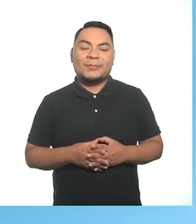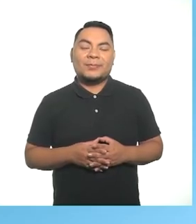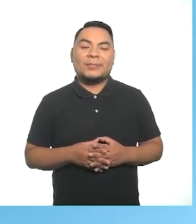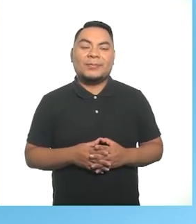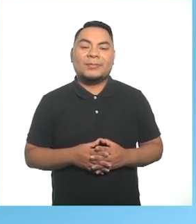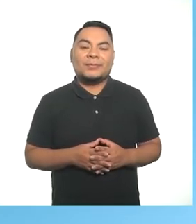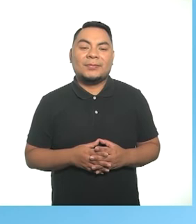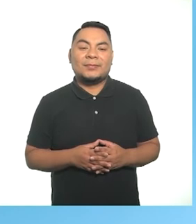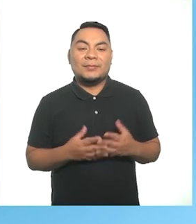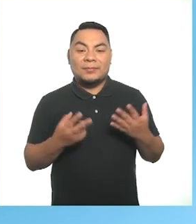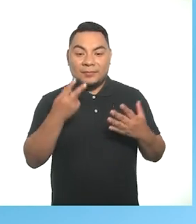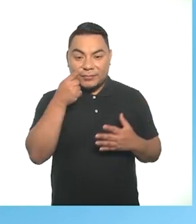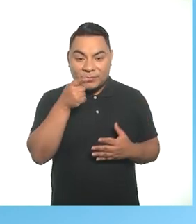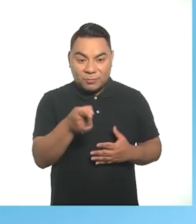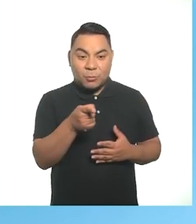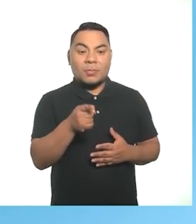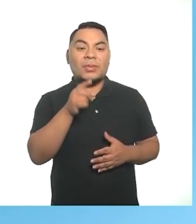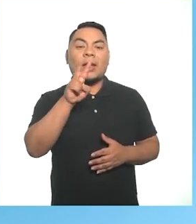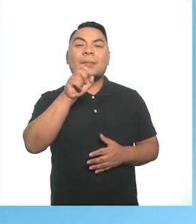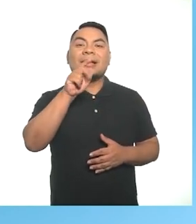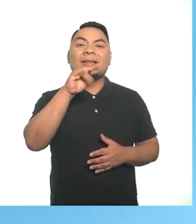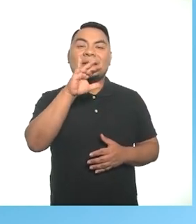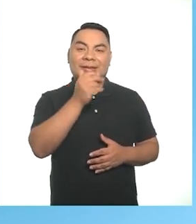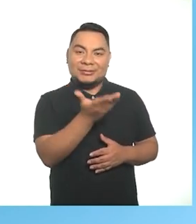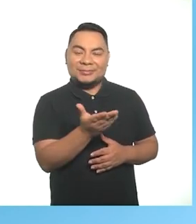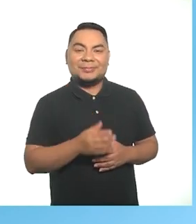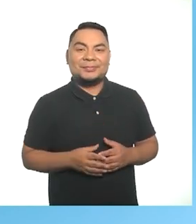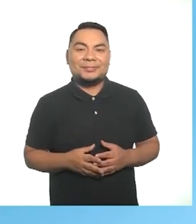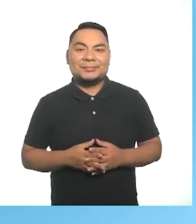Eso, pega más de esos.